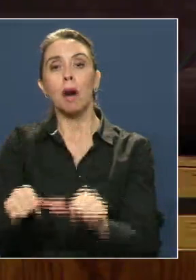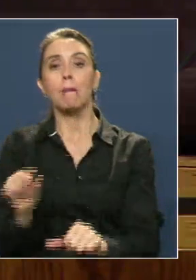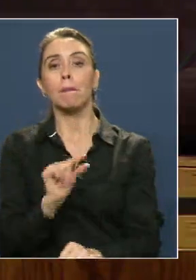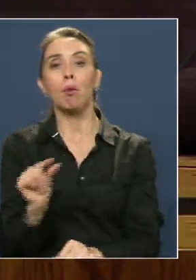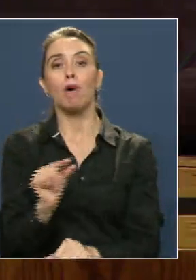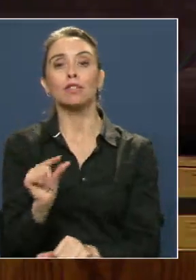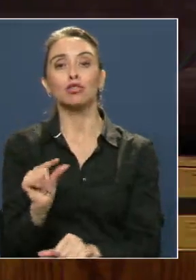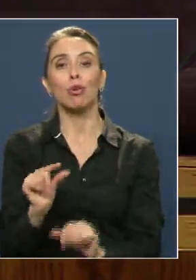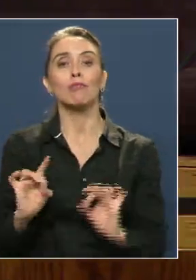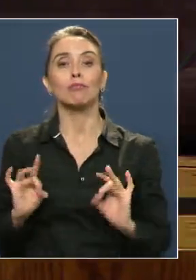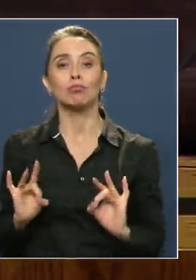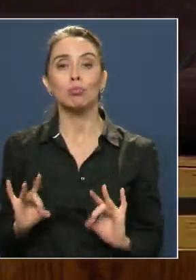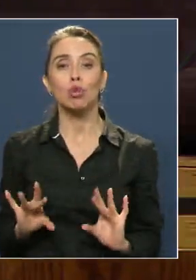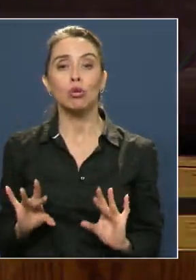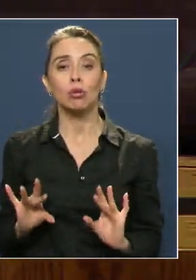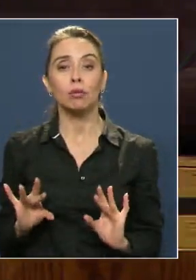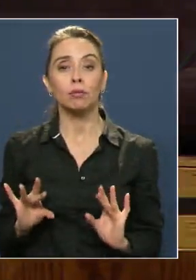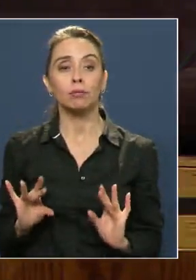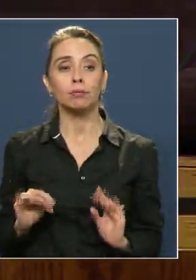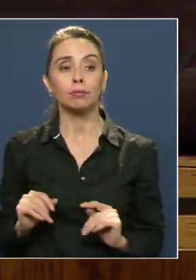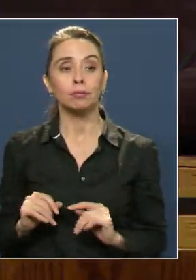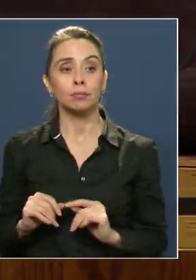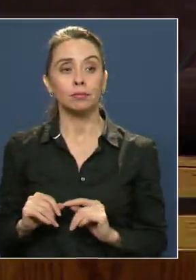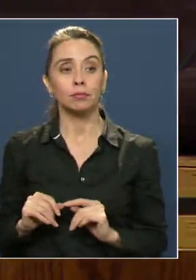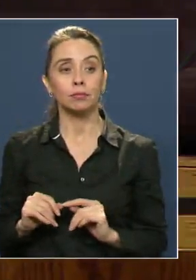que establece que